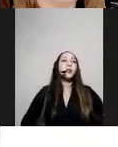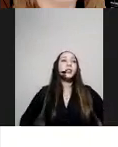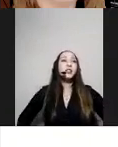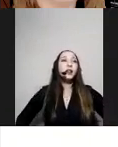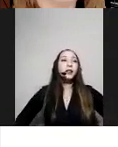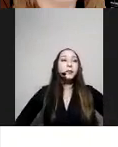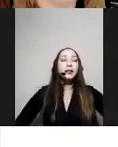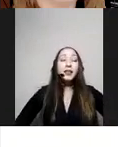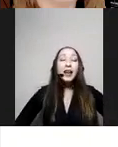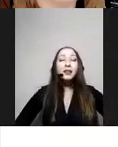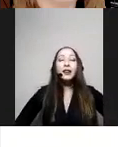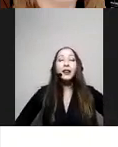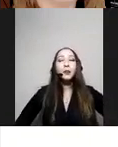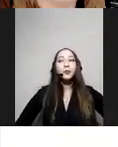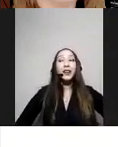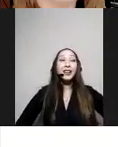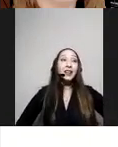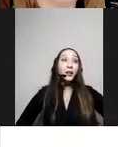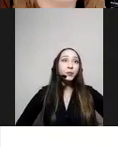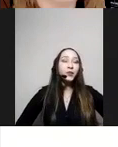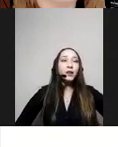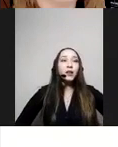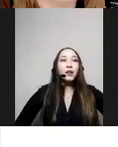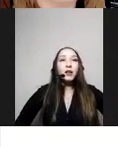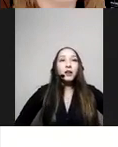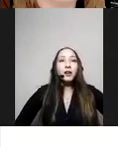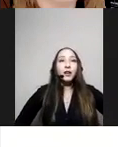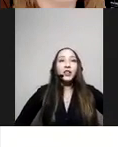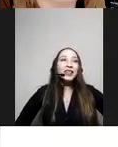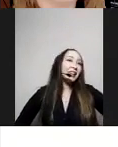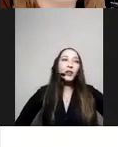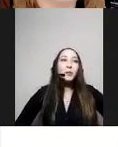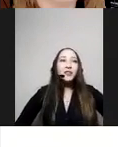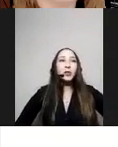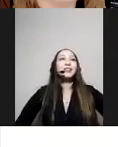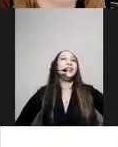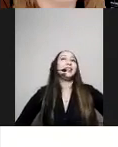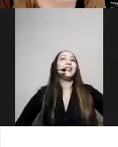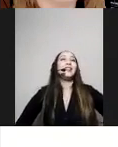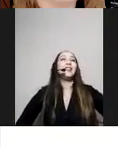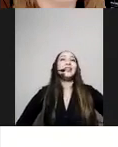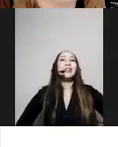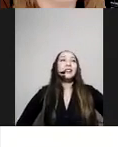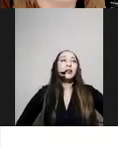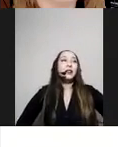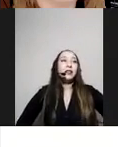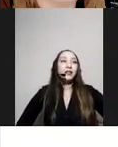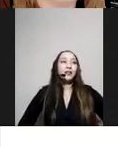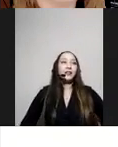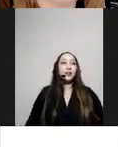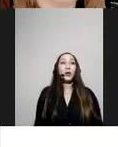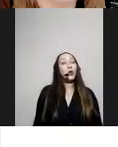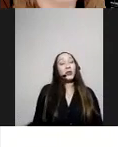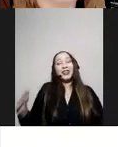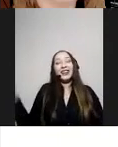por Chet Mentan. Él era un ingeniero que no tenía nada que ver con mindfulness. Él trabajaba